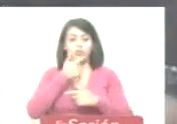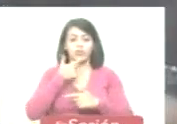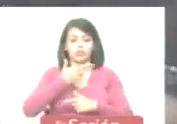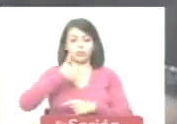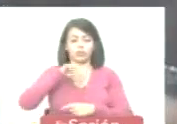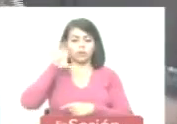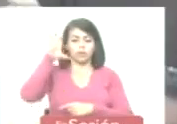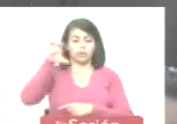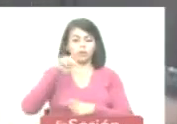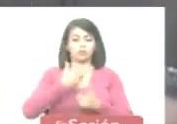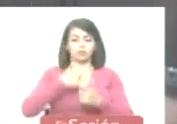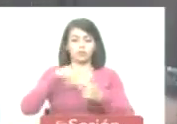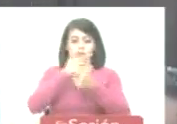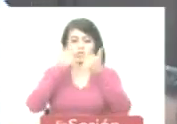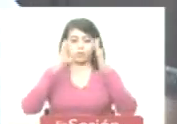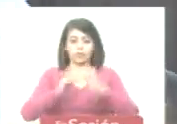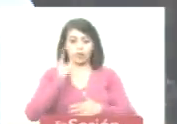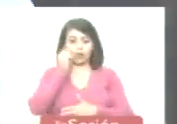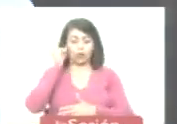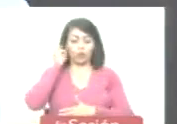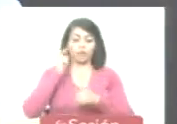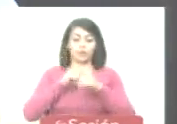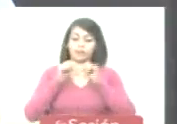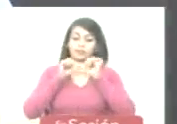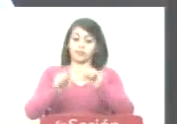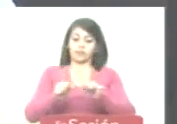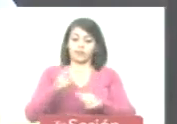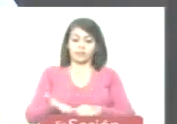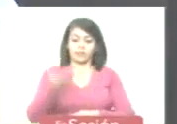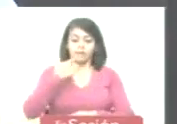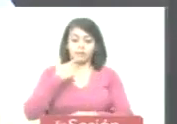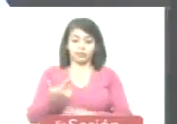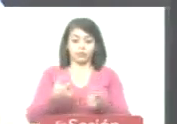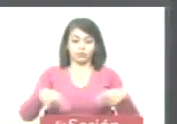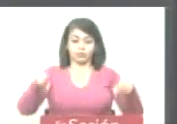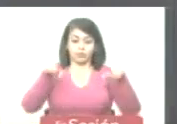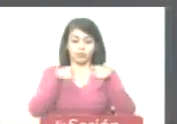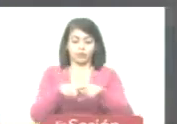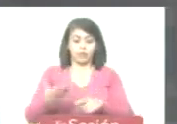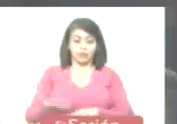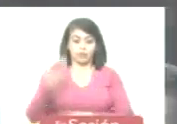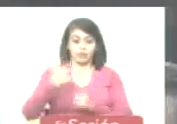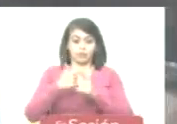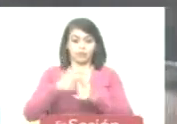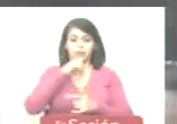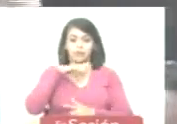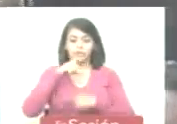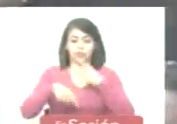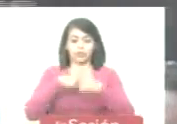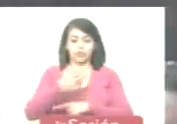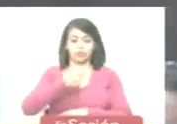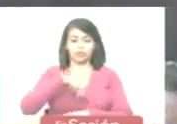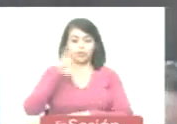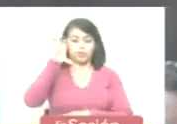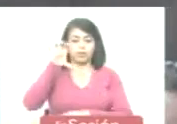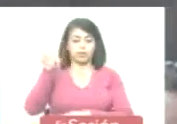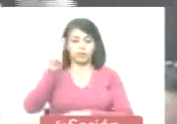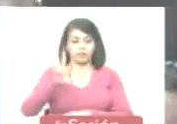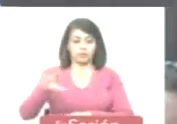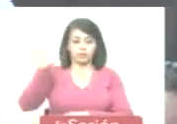nuestra patria, de nuestros libertadores y libertadoras, y que selló también un acontecimiento importante e histórico para que nuestra patria